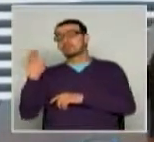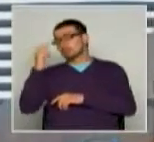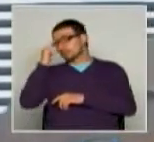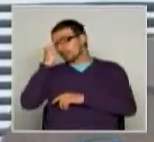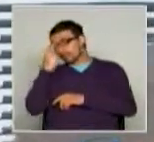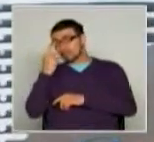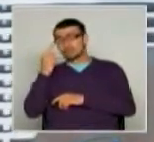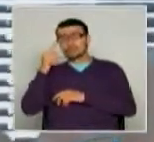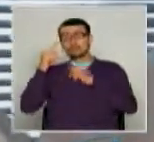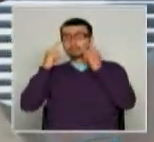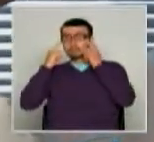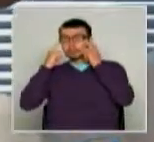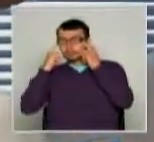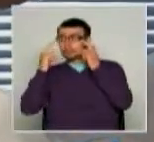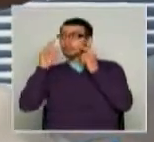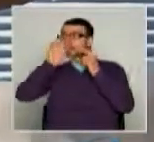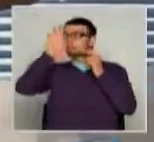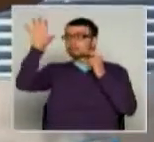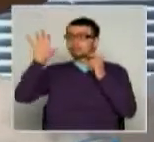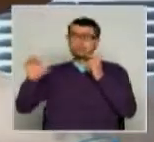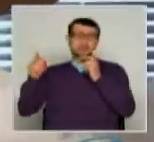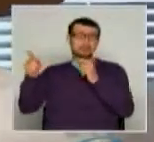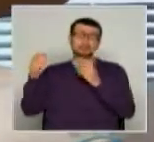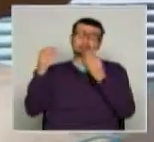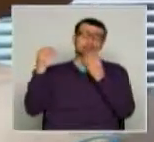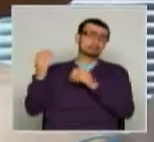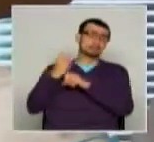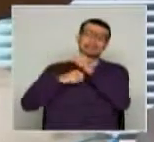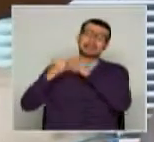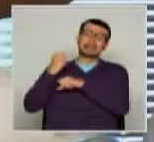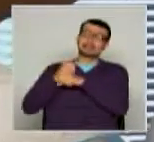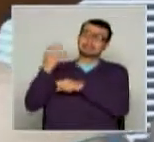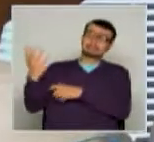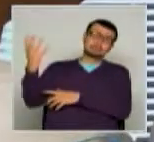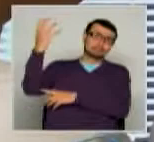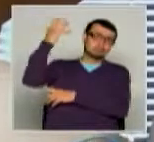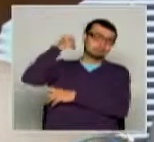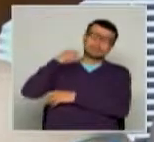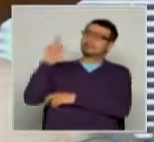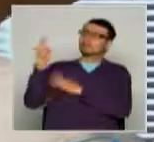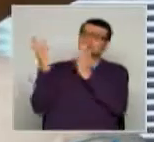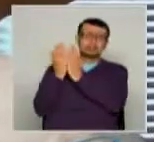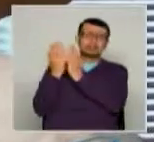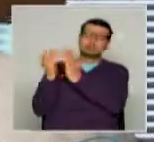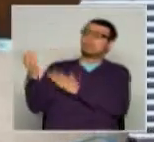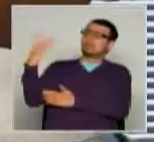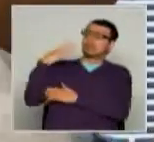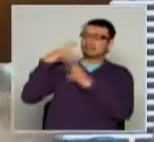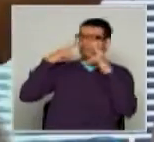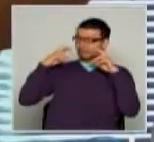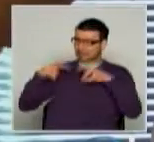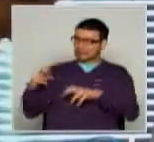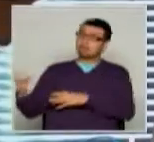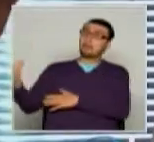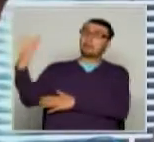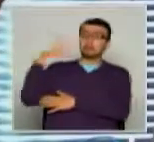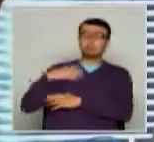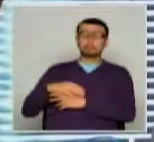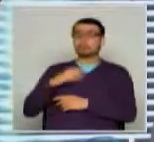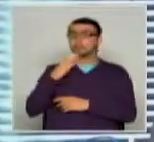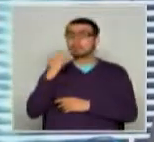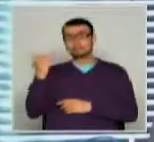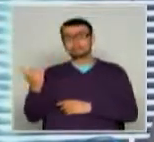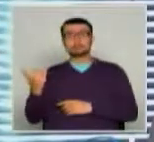esas regiones nos llevan muchos años de estudio, de investigación. El microscopio parte de la ciencia